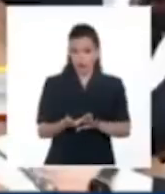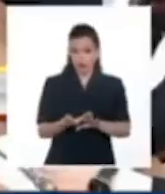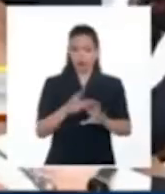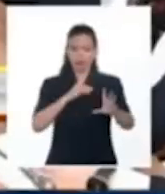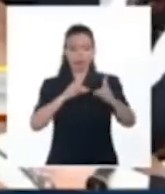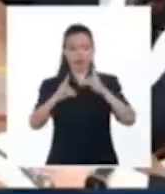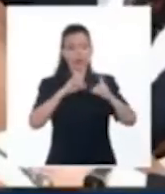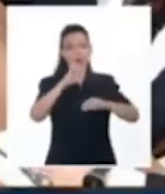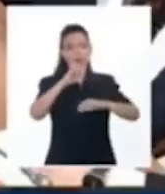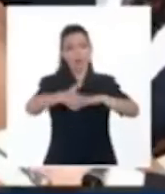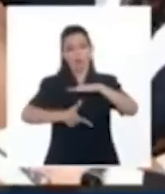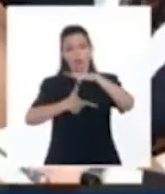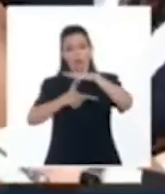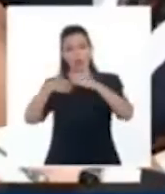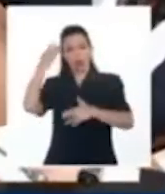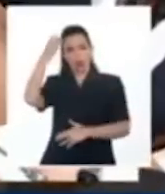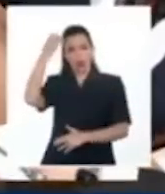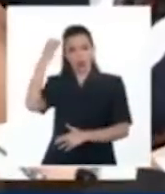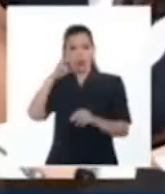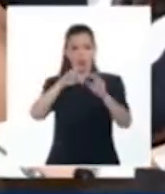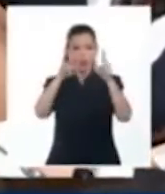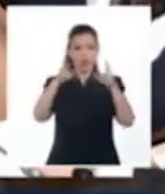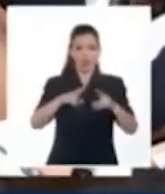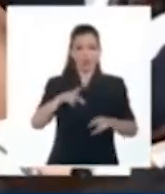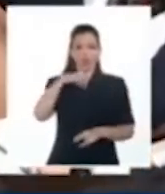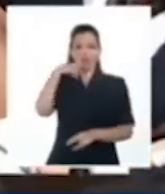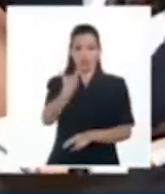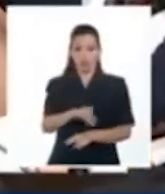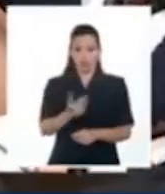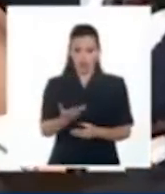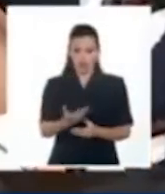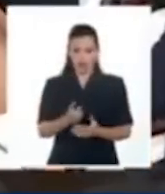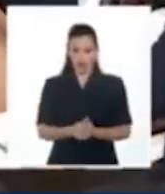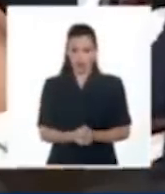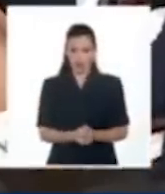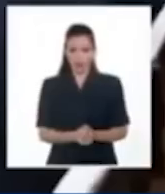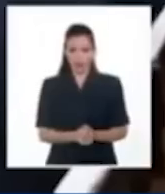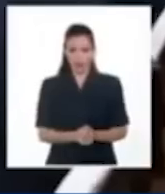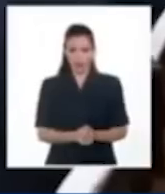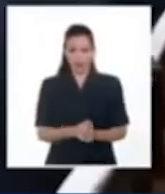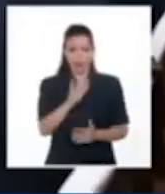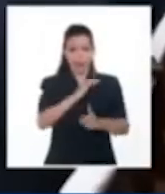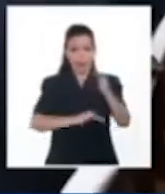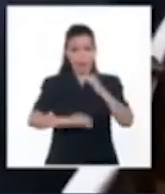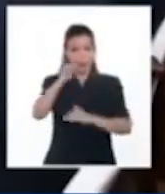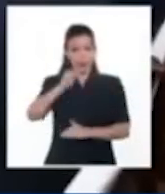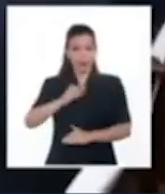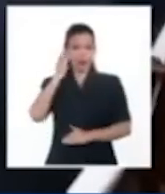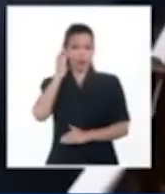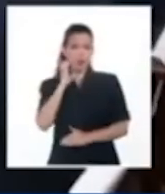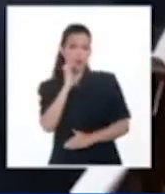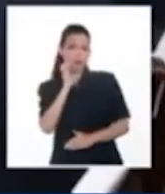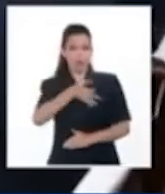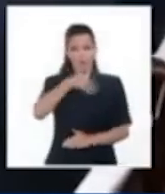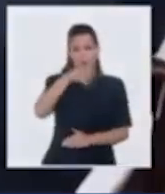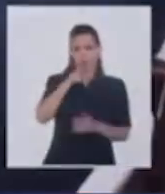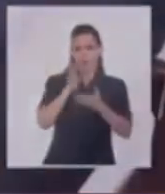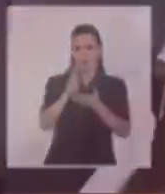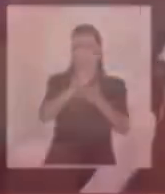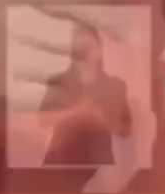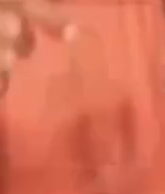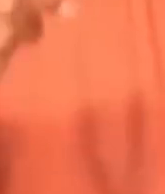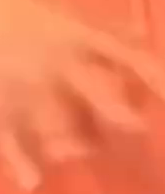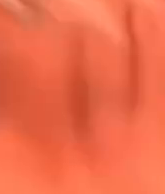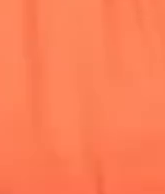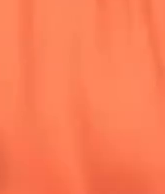Unidos, que ya están preocupados. Y entonces, como tenemos esta administración blandengue, que ellos